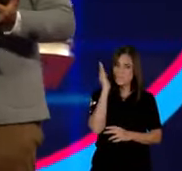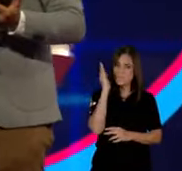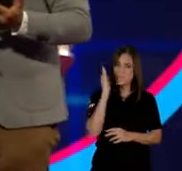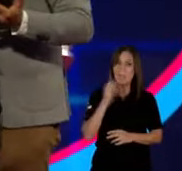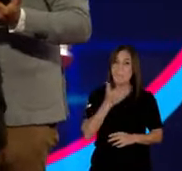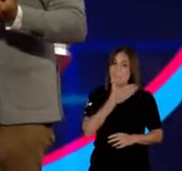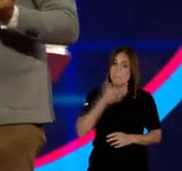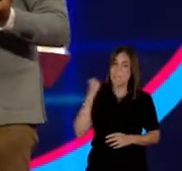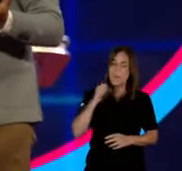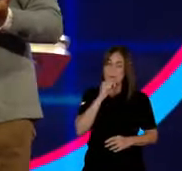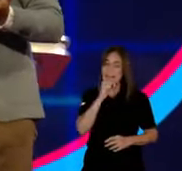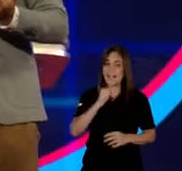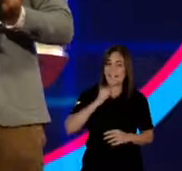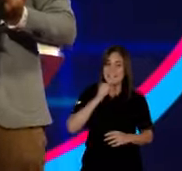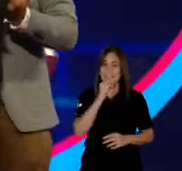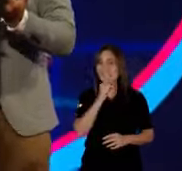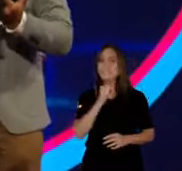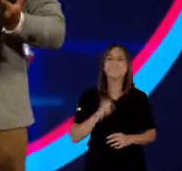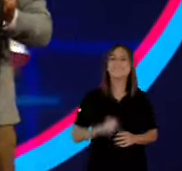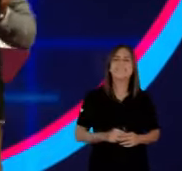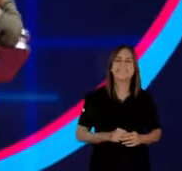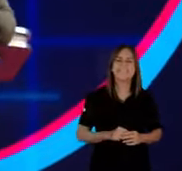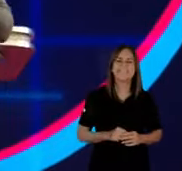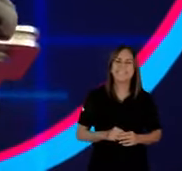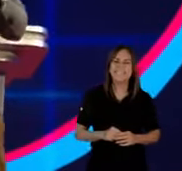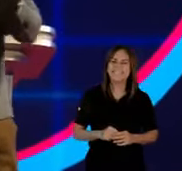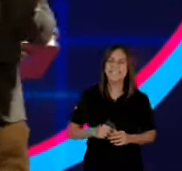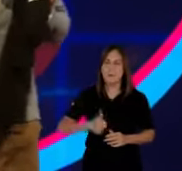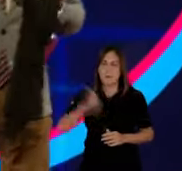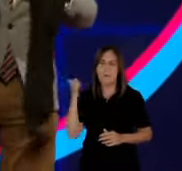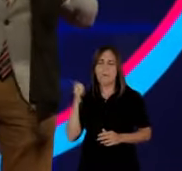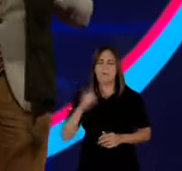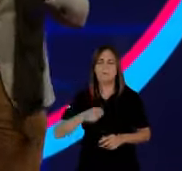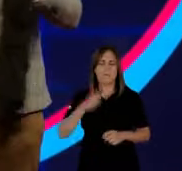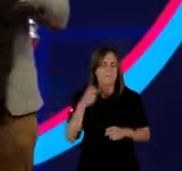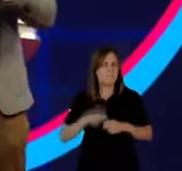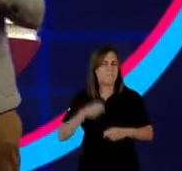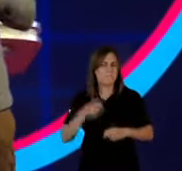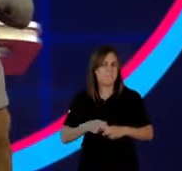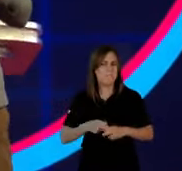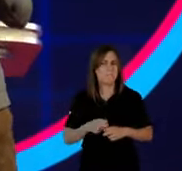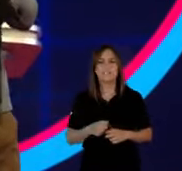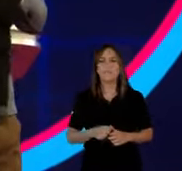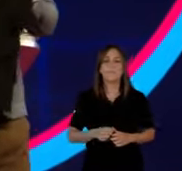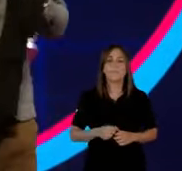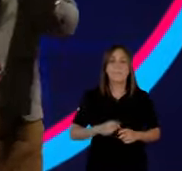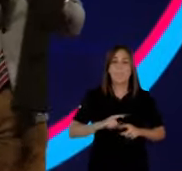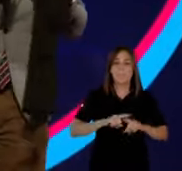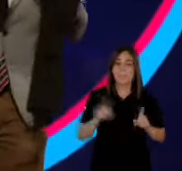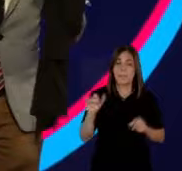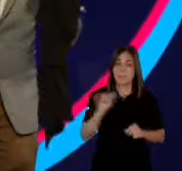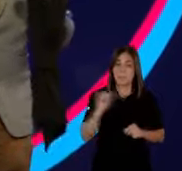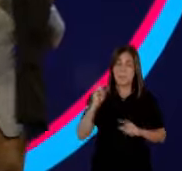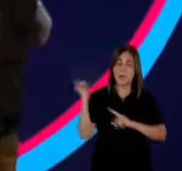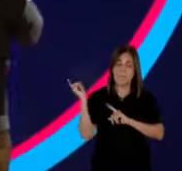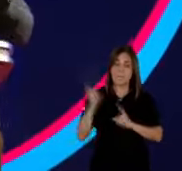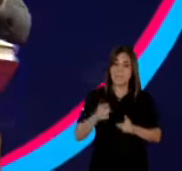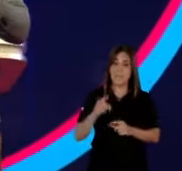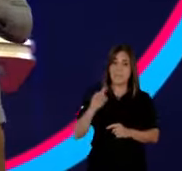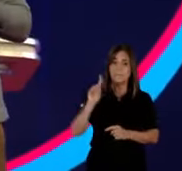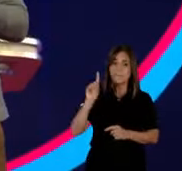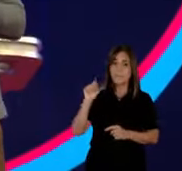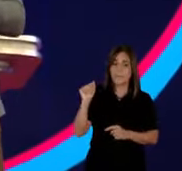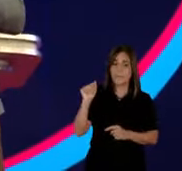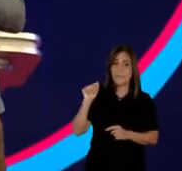vienen detrás, alaba, que se la vamos a poner bien difícil. Pero estará también David, Abraham y otra gente, la